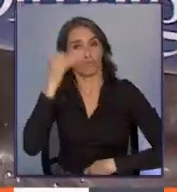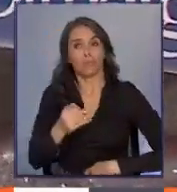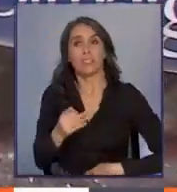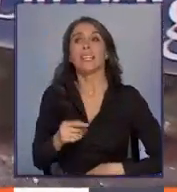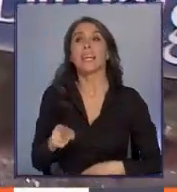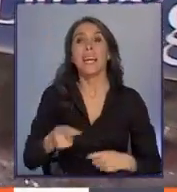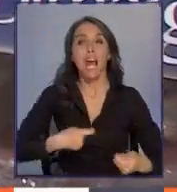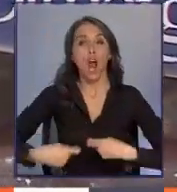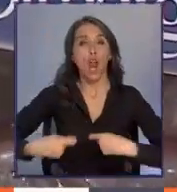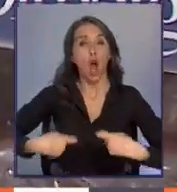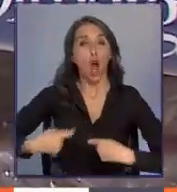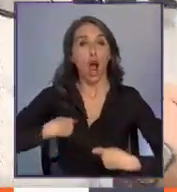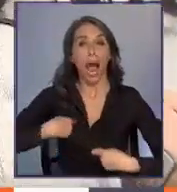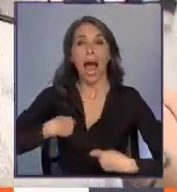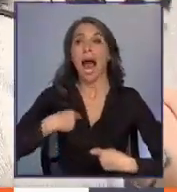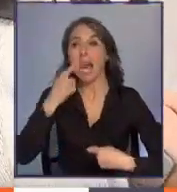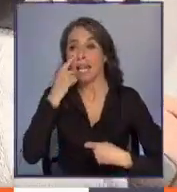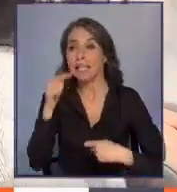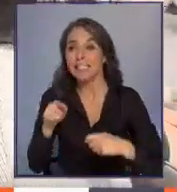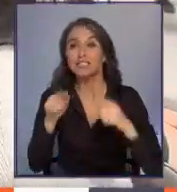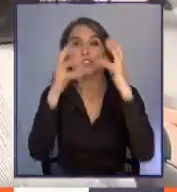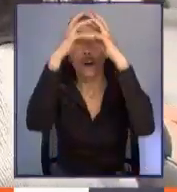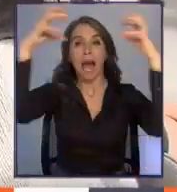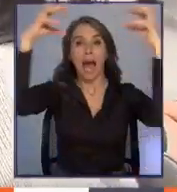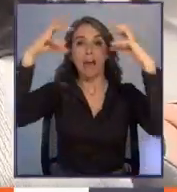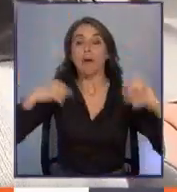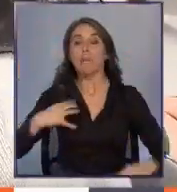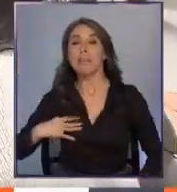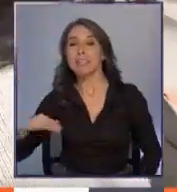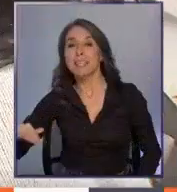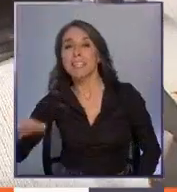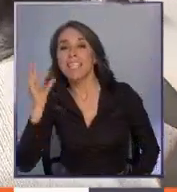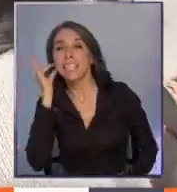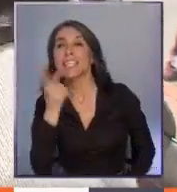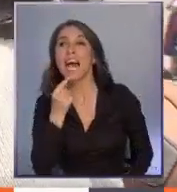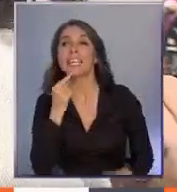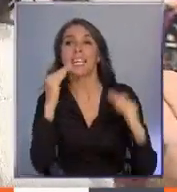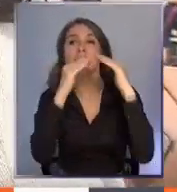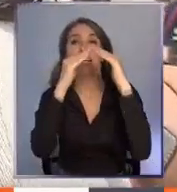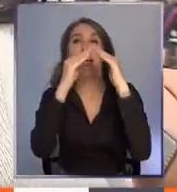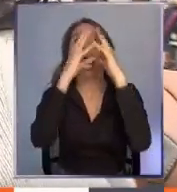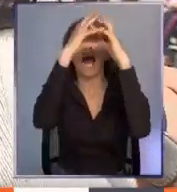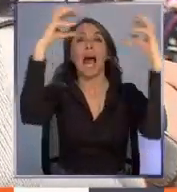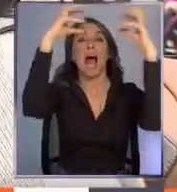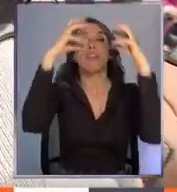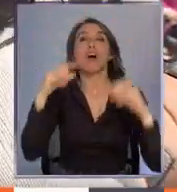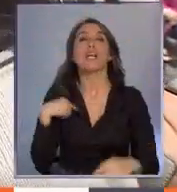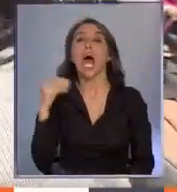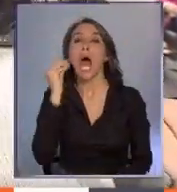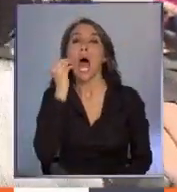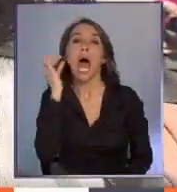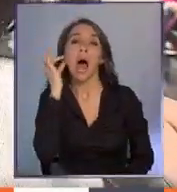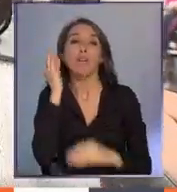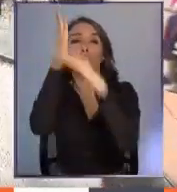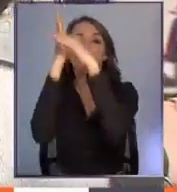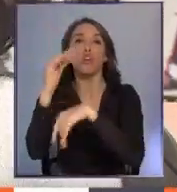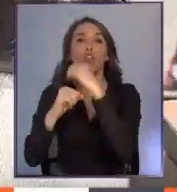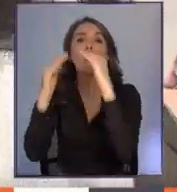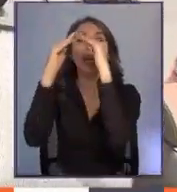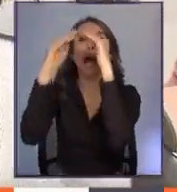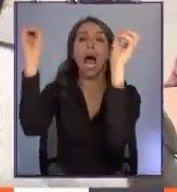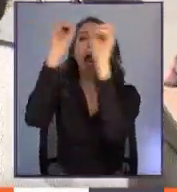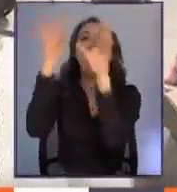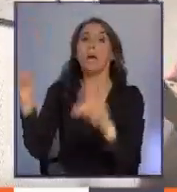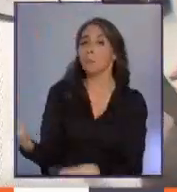que tenemos, lo vamos a adornar con esto. En realidad, mi chiquitita quería adornar la casa porque la abuelita la adorna todos los años. ¿Por qué la abuelita tiene la casa adornada y nosotros